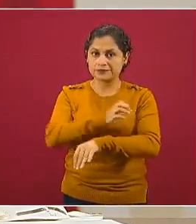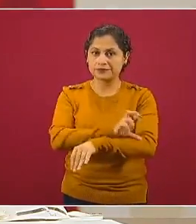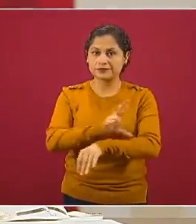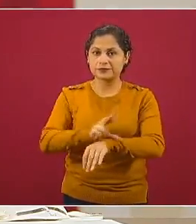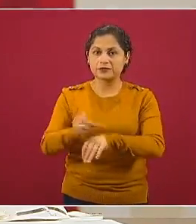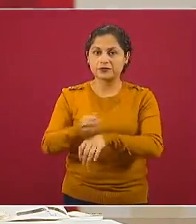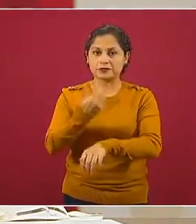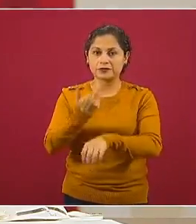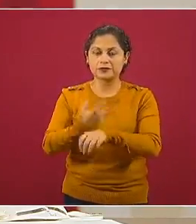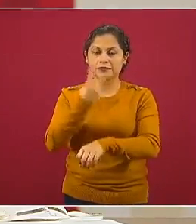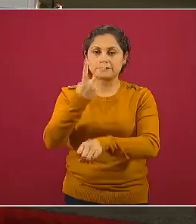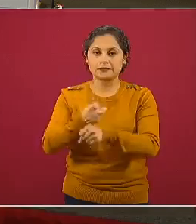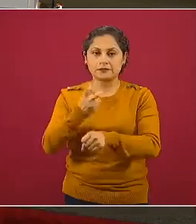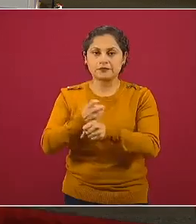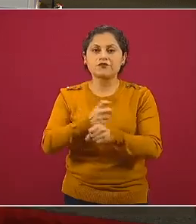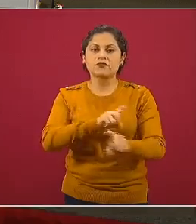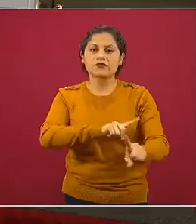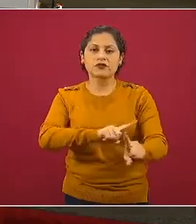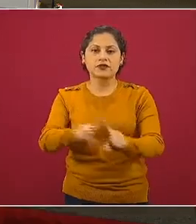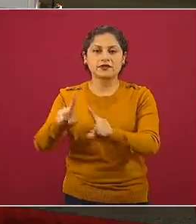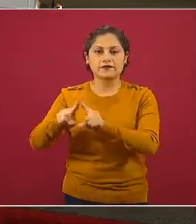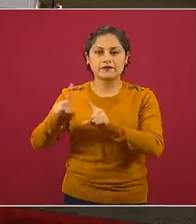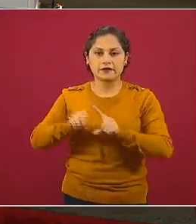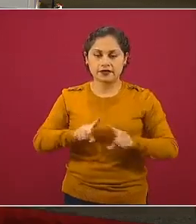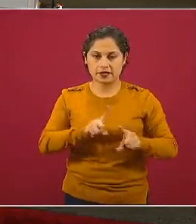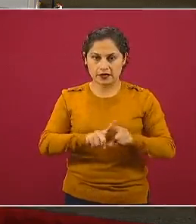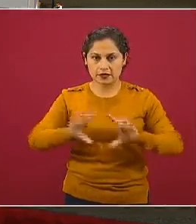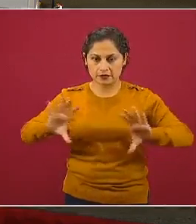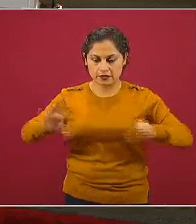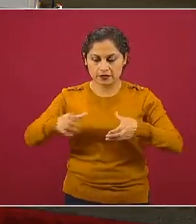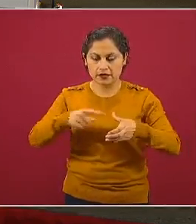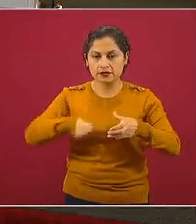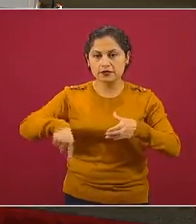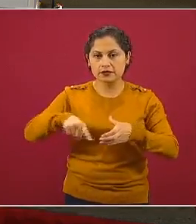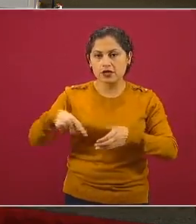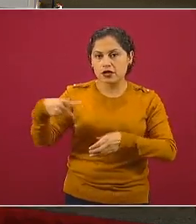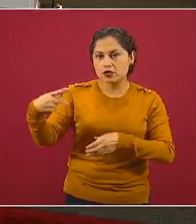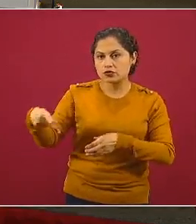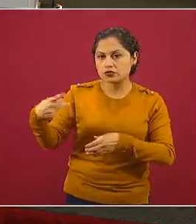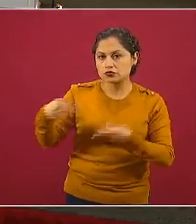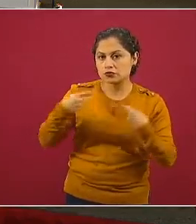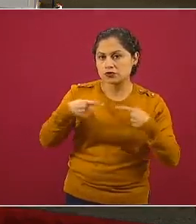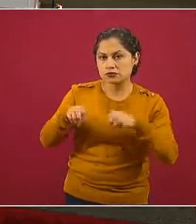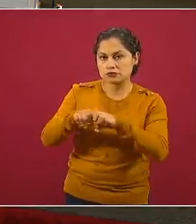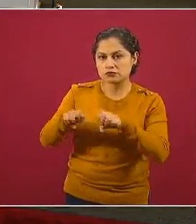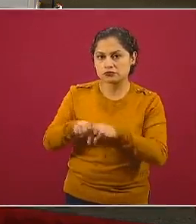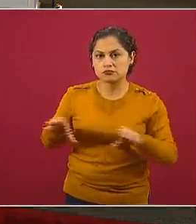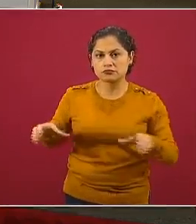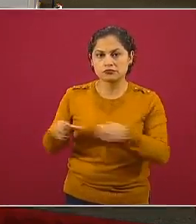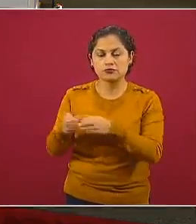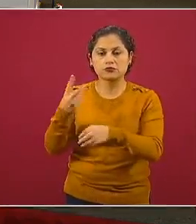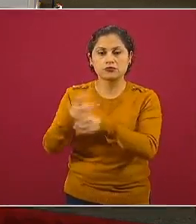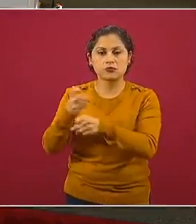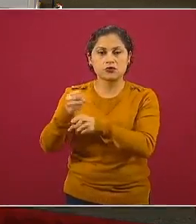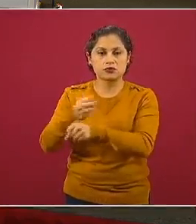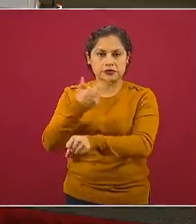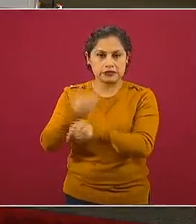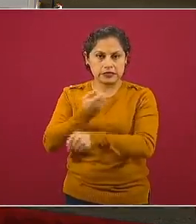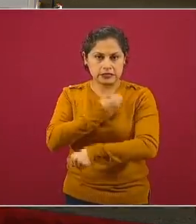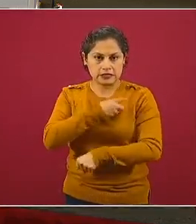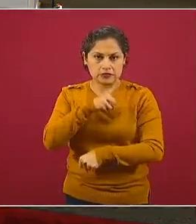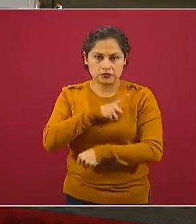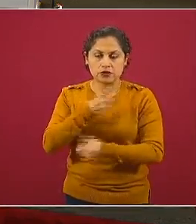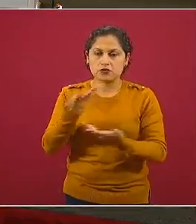señores directores generales del equipo del señor subsecretario, de la forma coordinada que